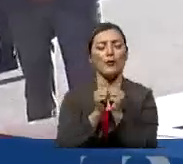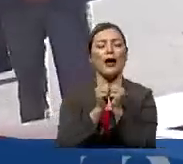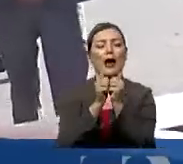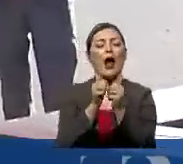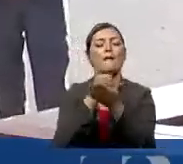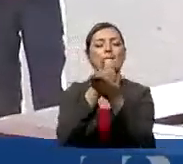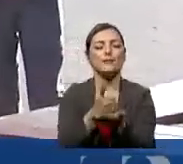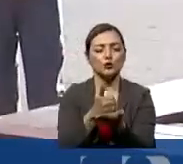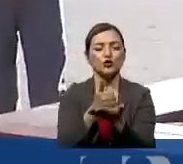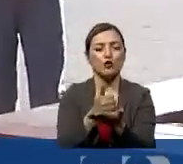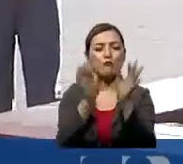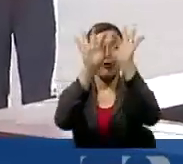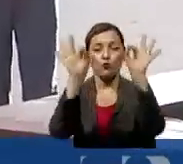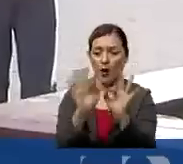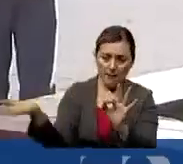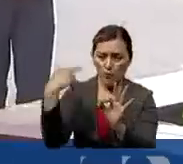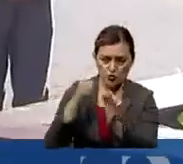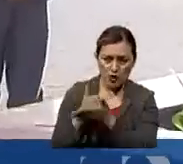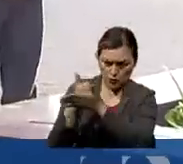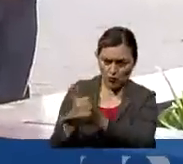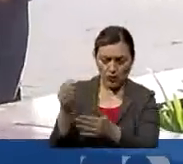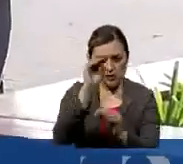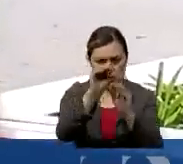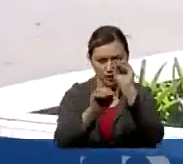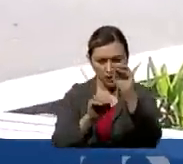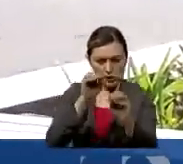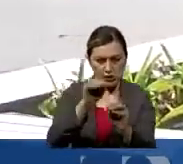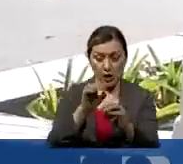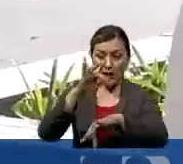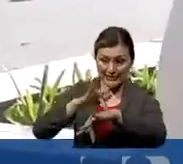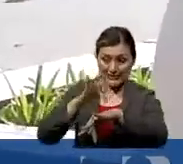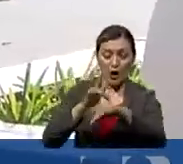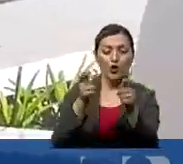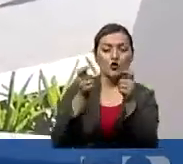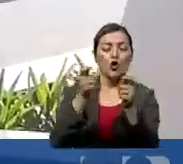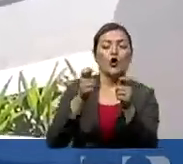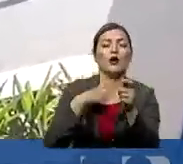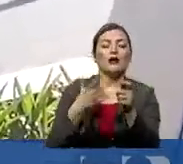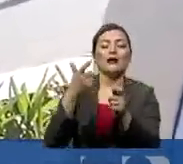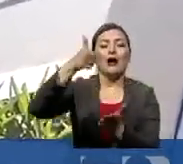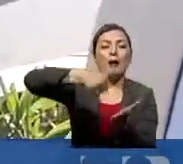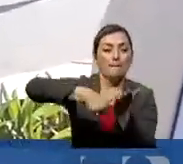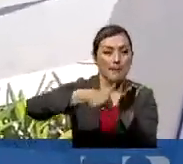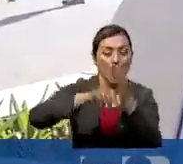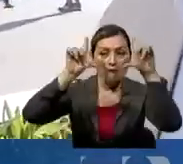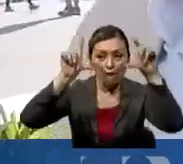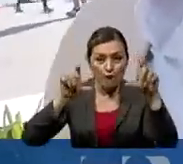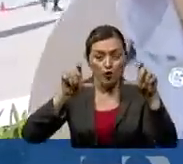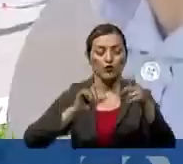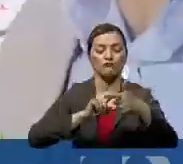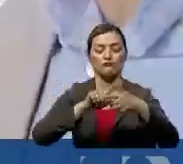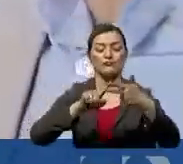ciudadanos venezolanos a llenar el formulario y conseguir la cita para el control biométrico y luego se pueda obtener el certificado